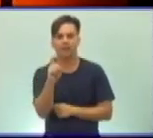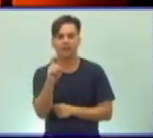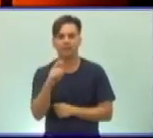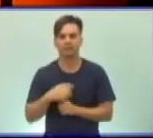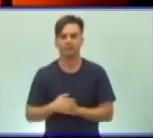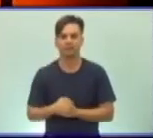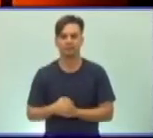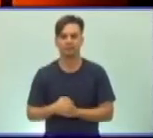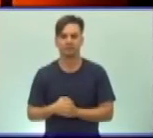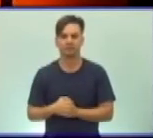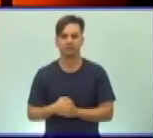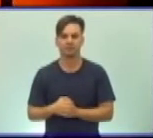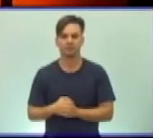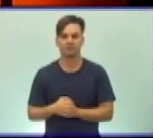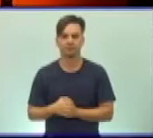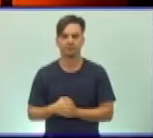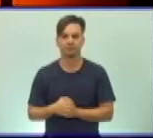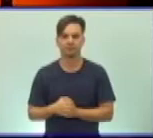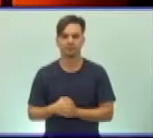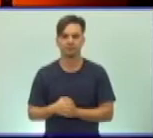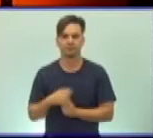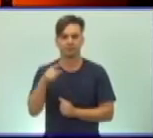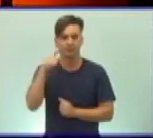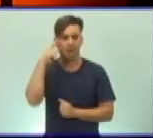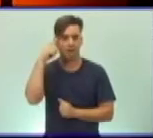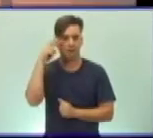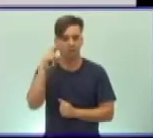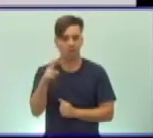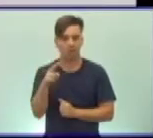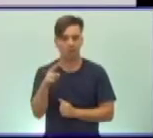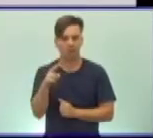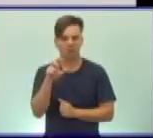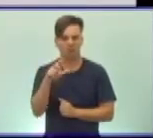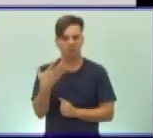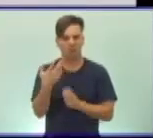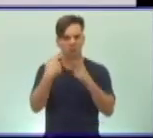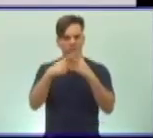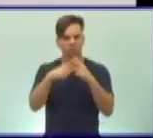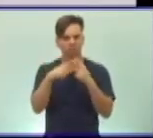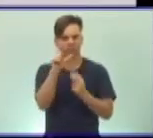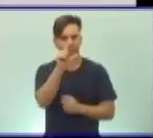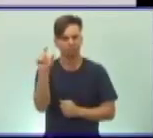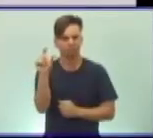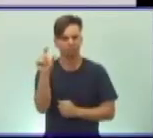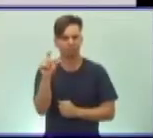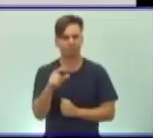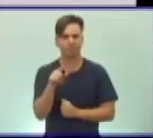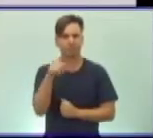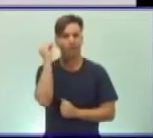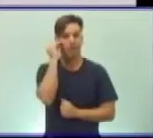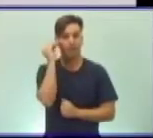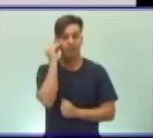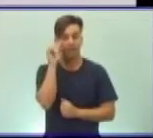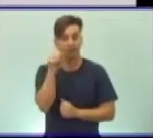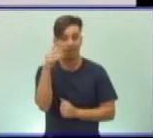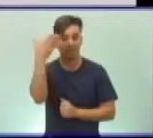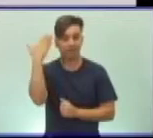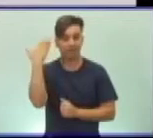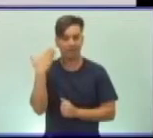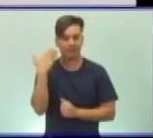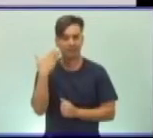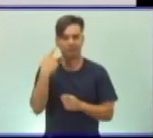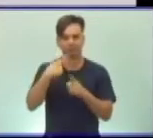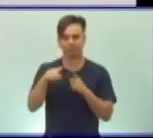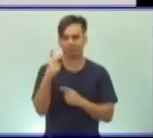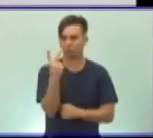dos variables. ¿Recuerdas que cómo se resolvía? Bueno, pues aprendiste el método